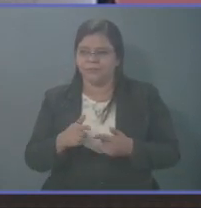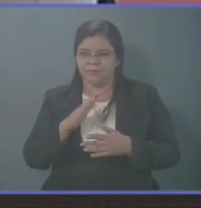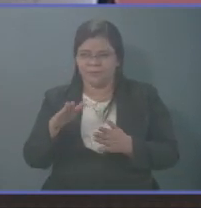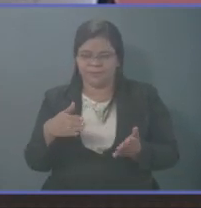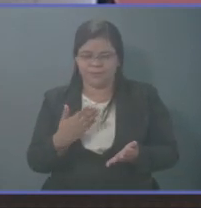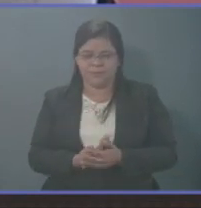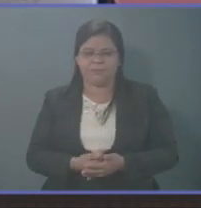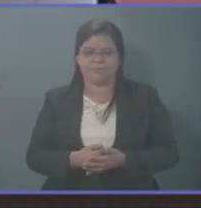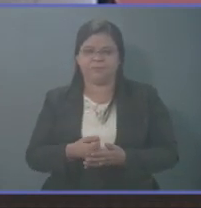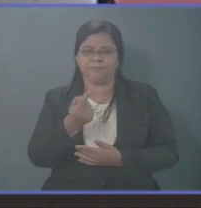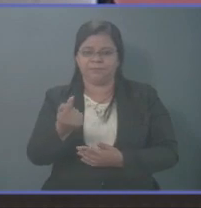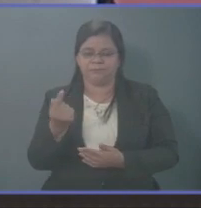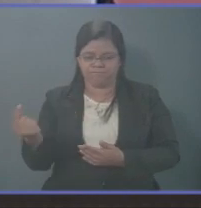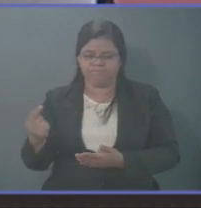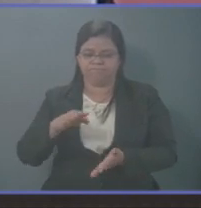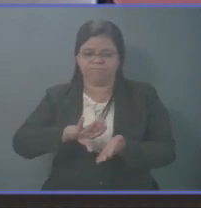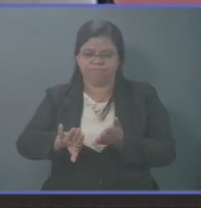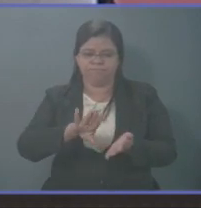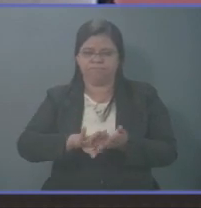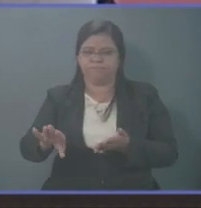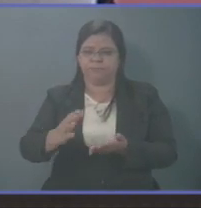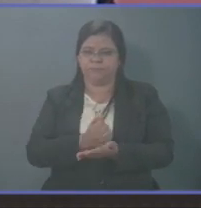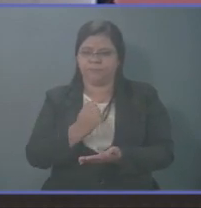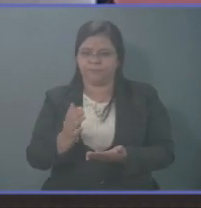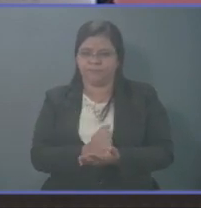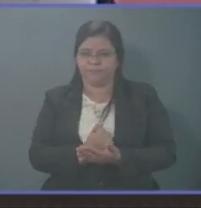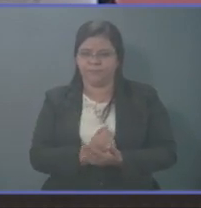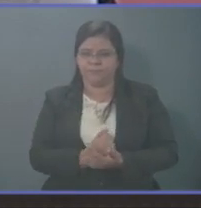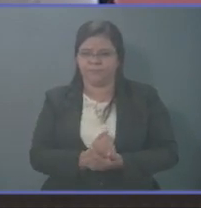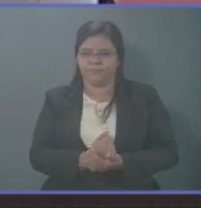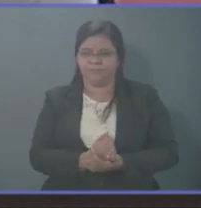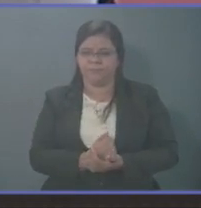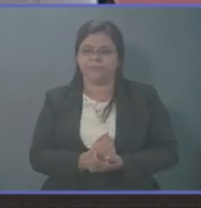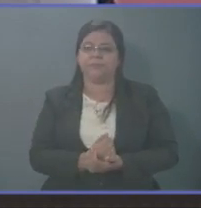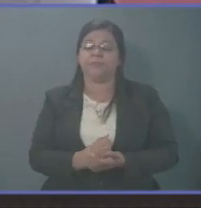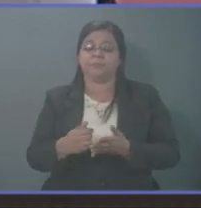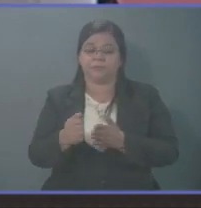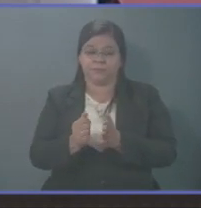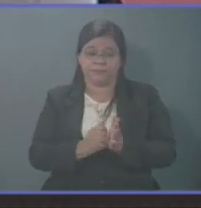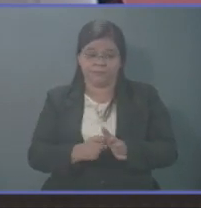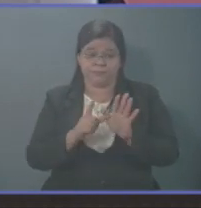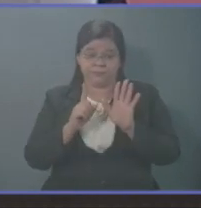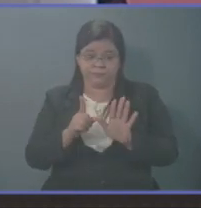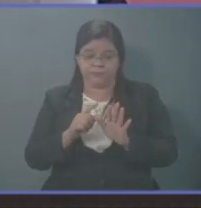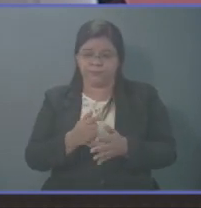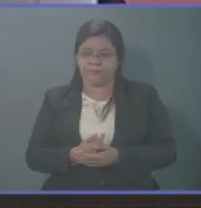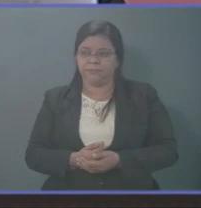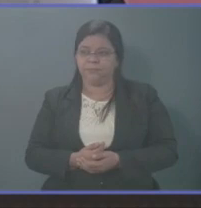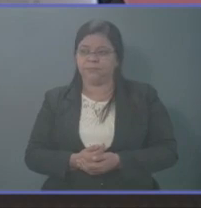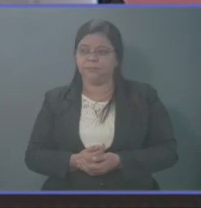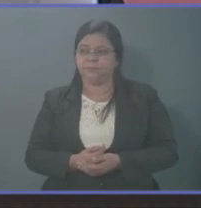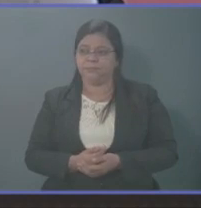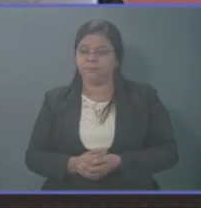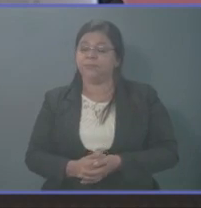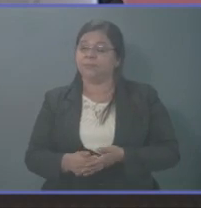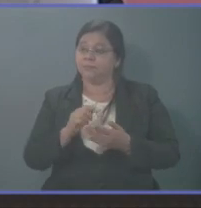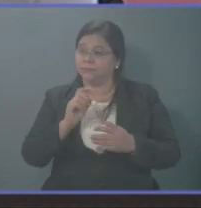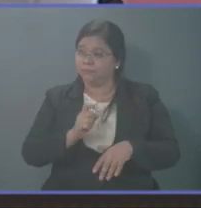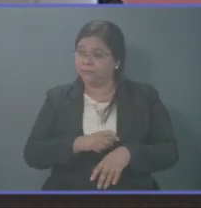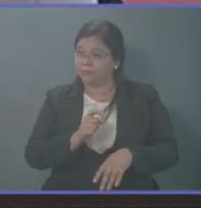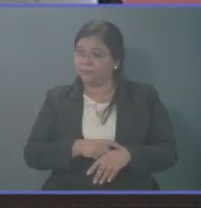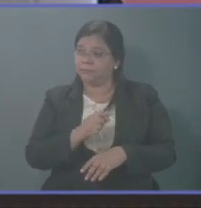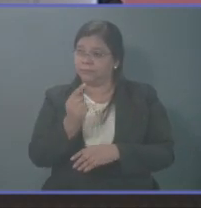sujetos pasivos el pago del impuesto oportunamente. Artículo 6. En aquellos casos que los